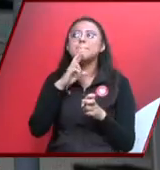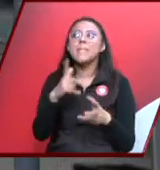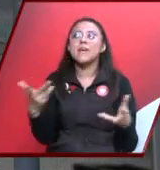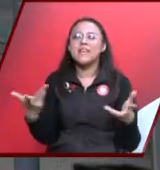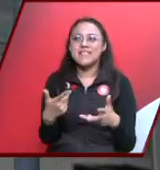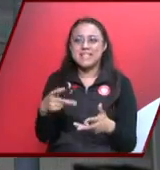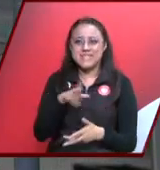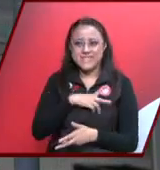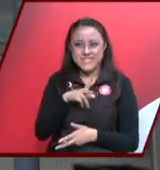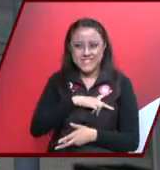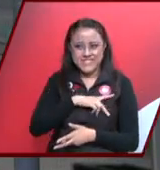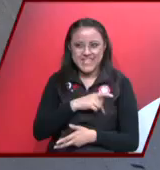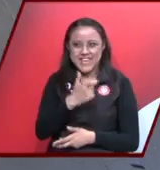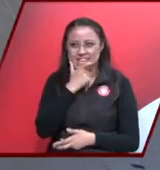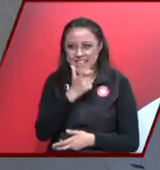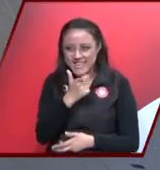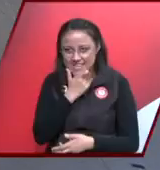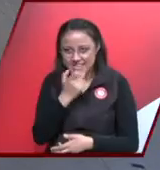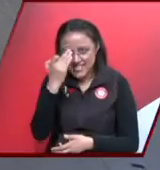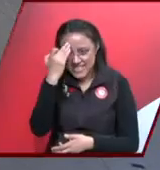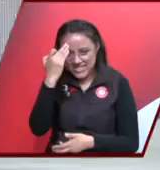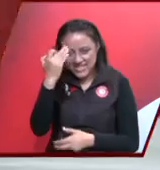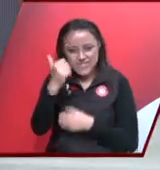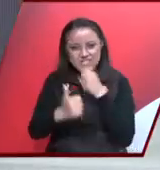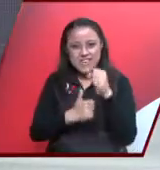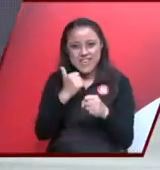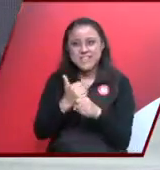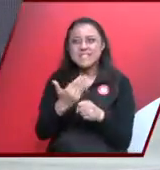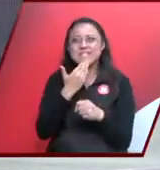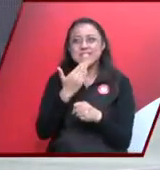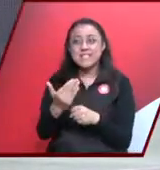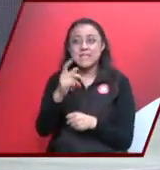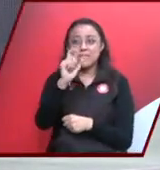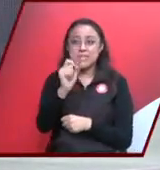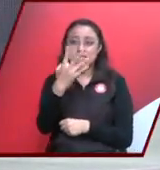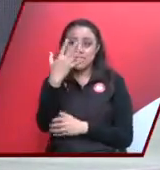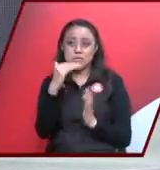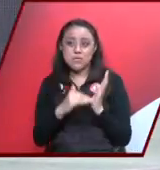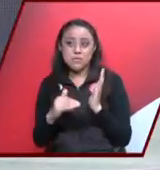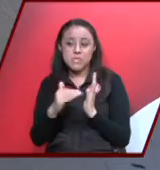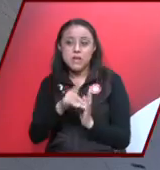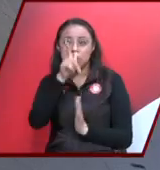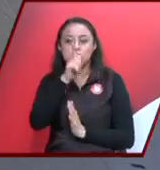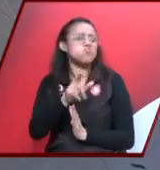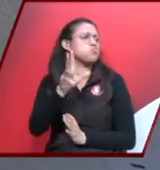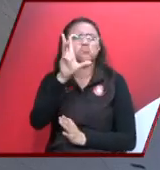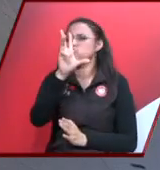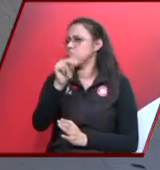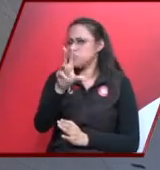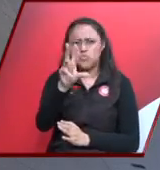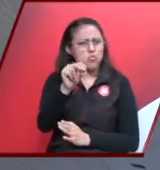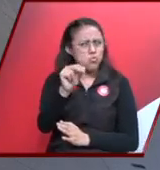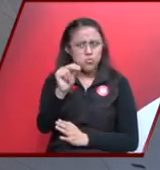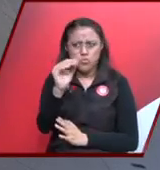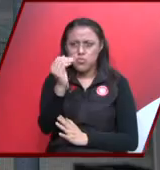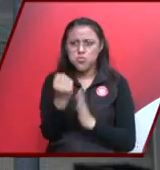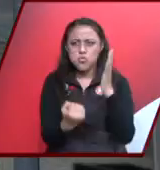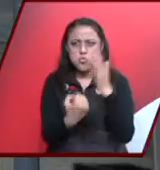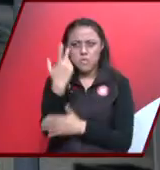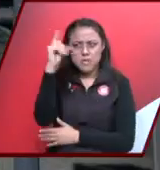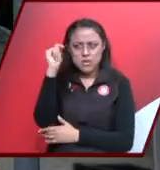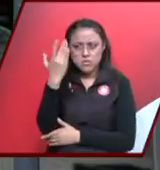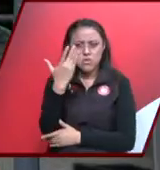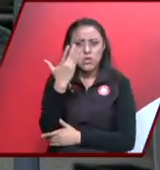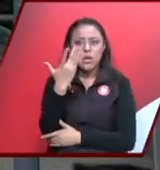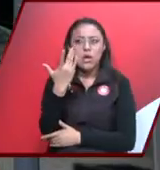hecho. Este sí va a durar unos años. ¿Y cuesta 25,000 pesos de luz? No, es nueva tecnología. ¿Y